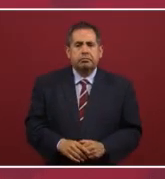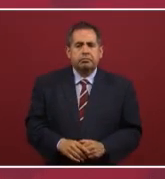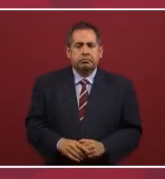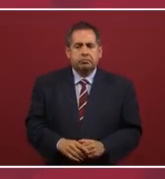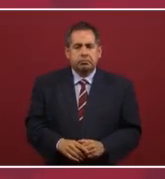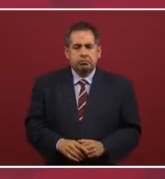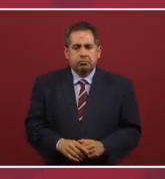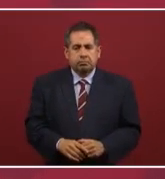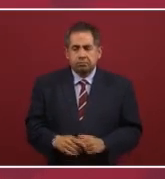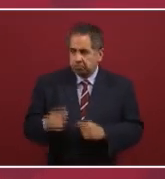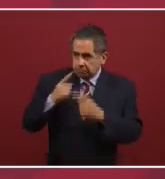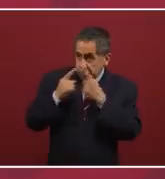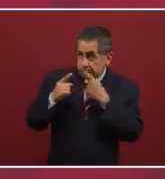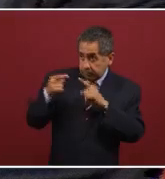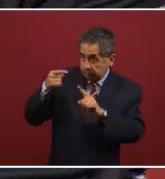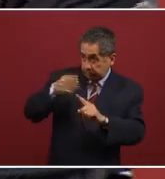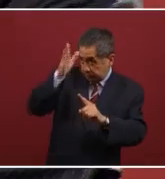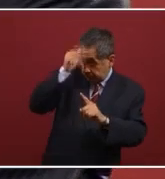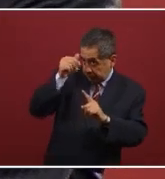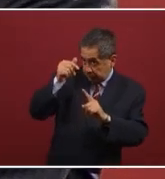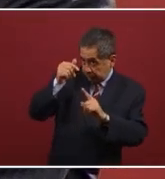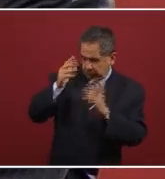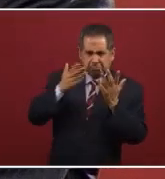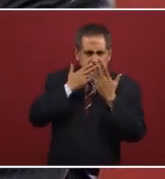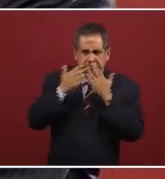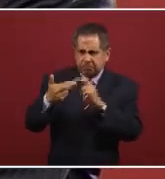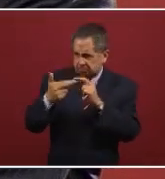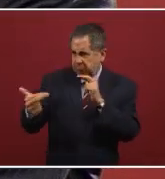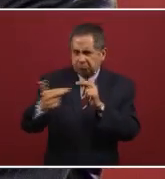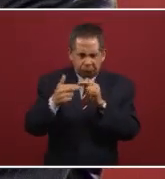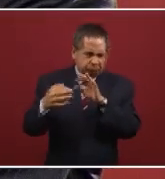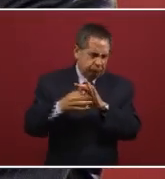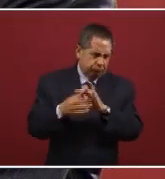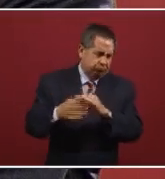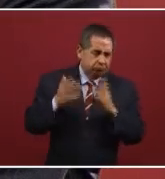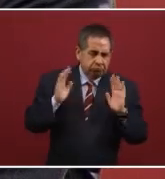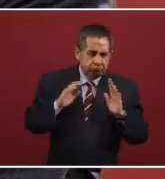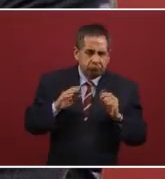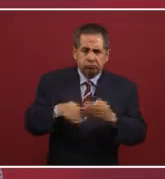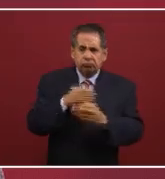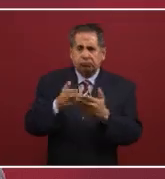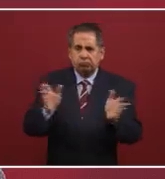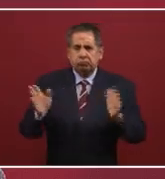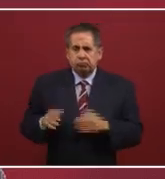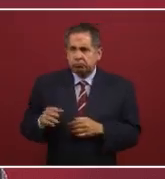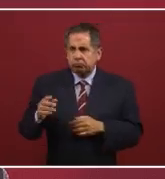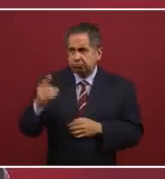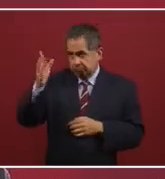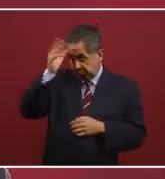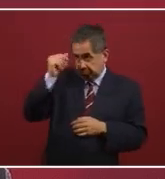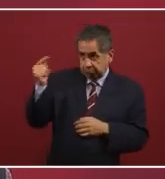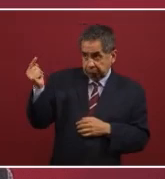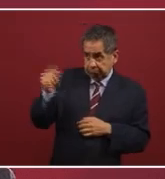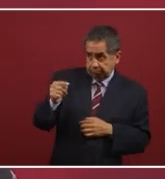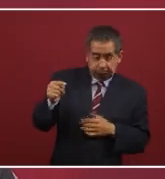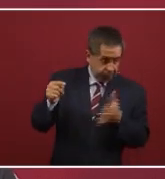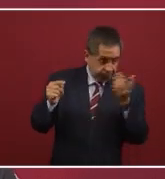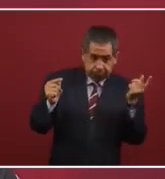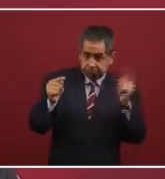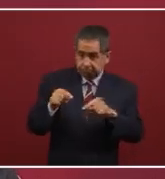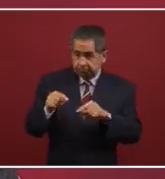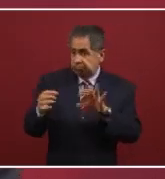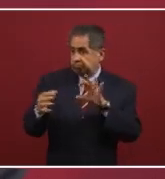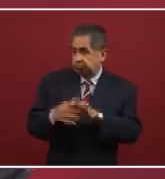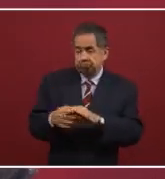pues tenemos relaciones con todos. ¿Por qué no coincidir si el